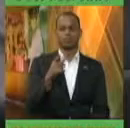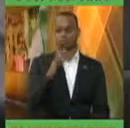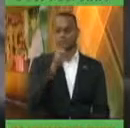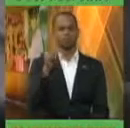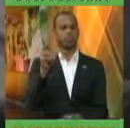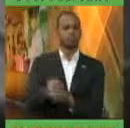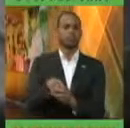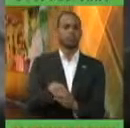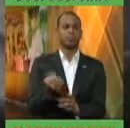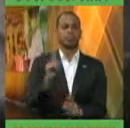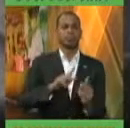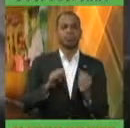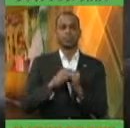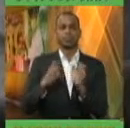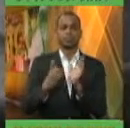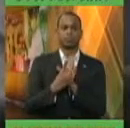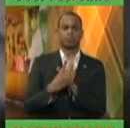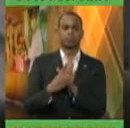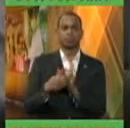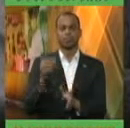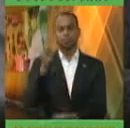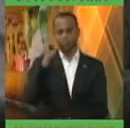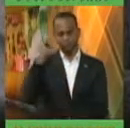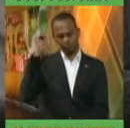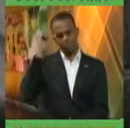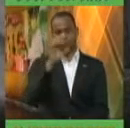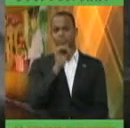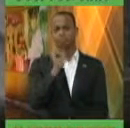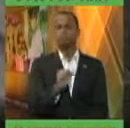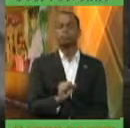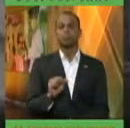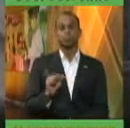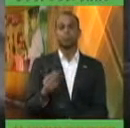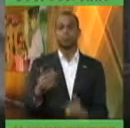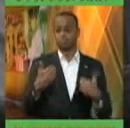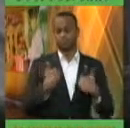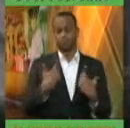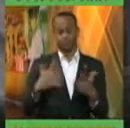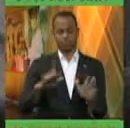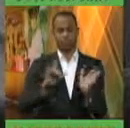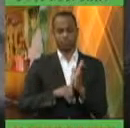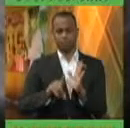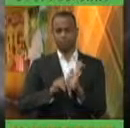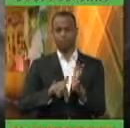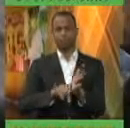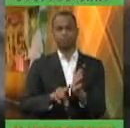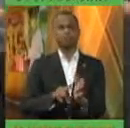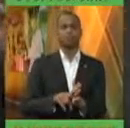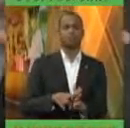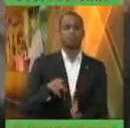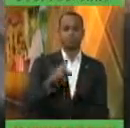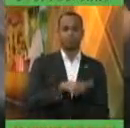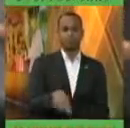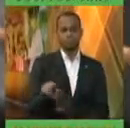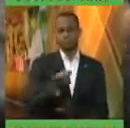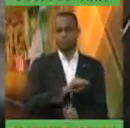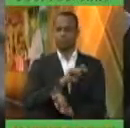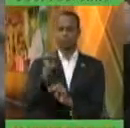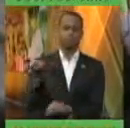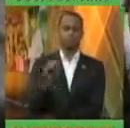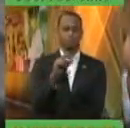ocupar la persona con discapacidad o adulto mayor ellos tienen el censo entonces quienes son los que van a ese